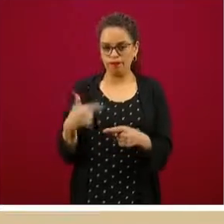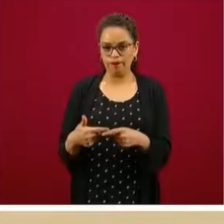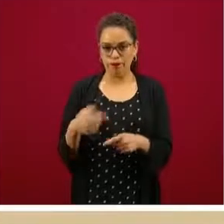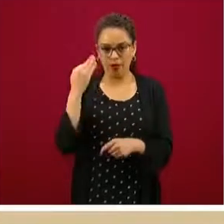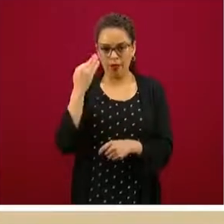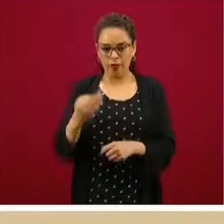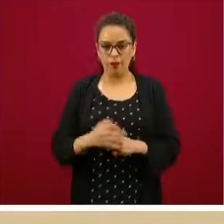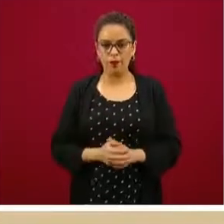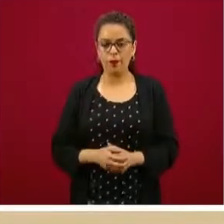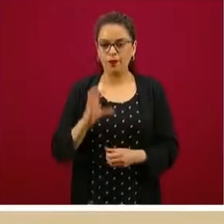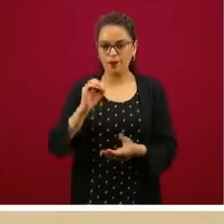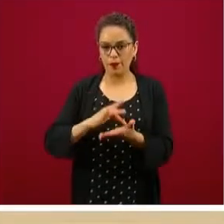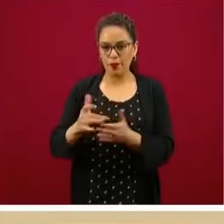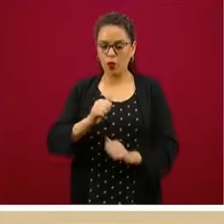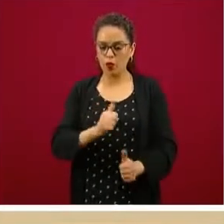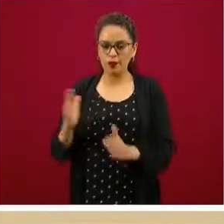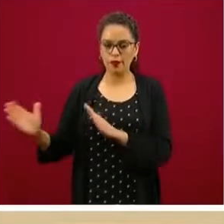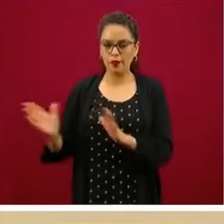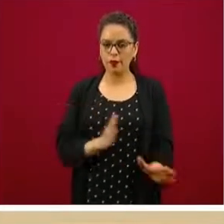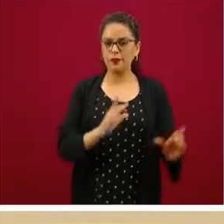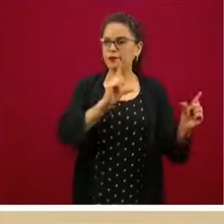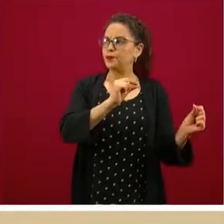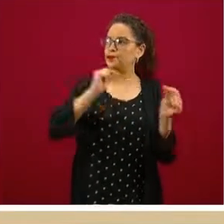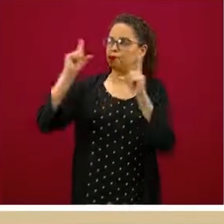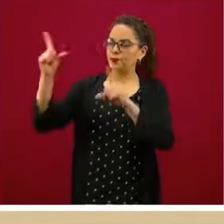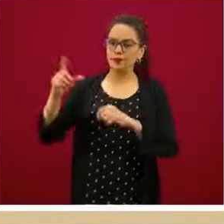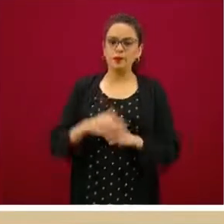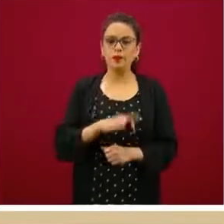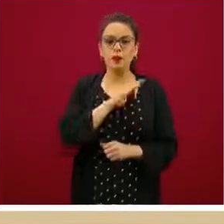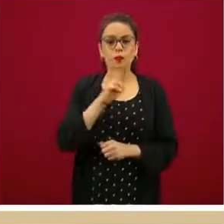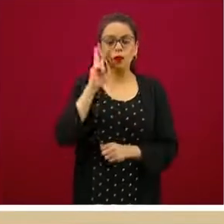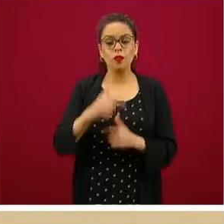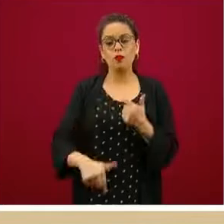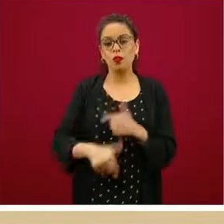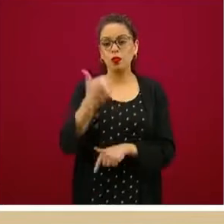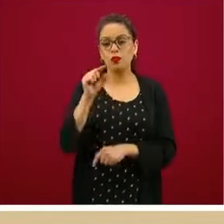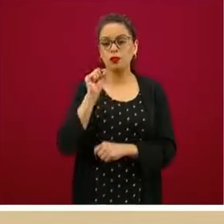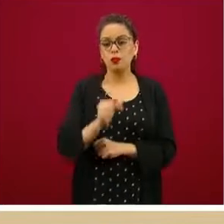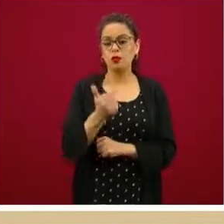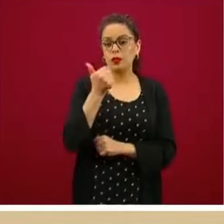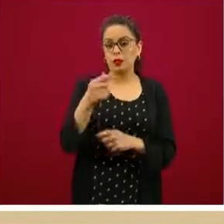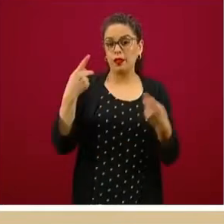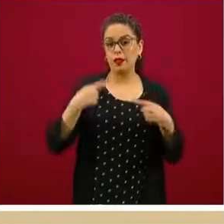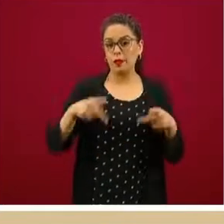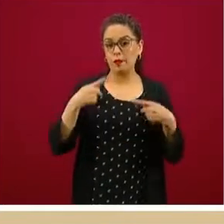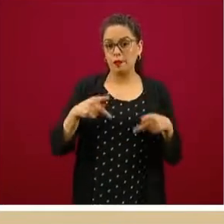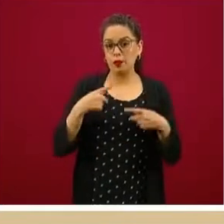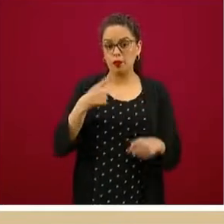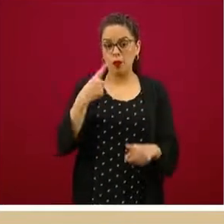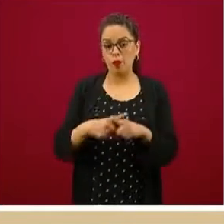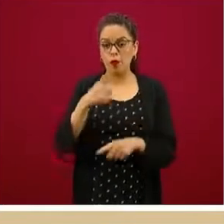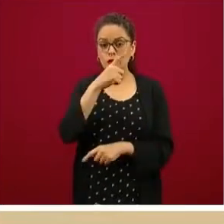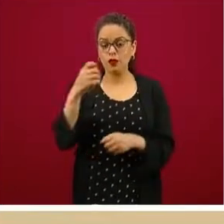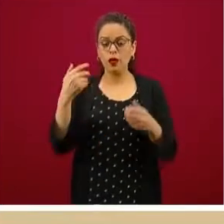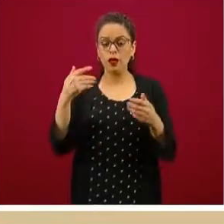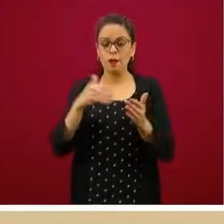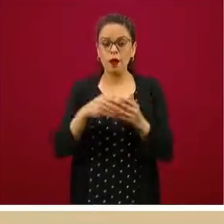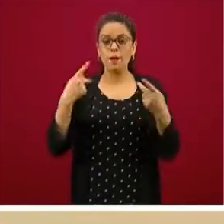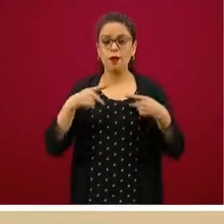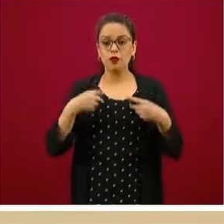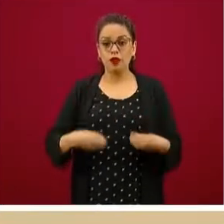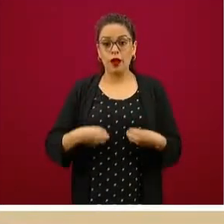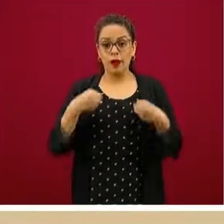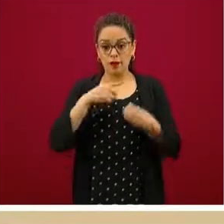siguiente. La incidencia está aquí, 12.7 personas por 100,000 habitantes. En los últimos 14 días han